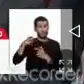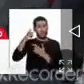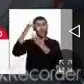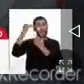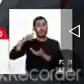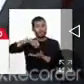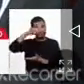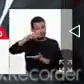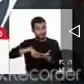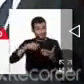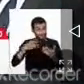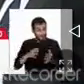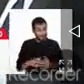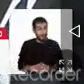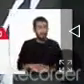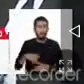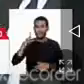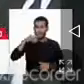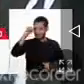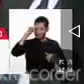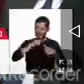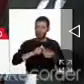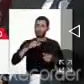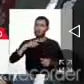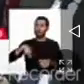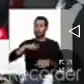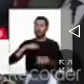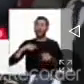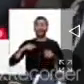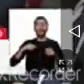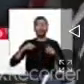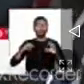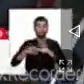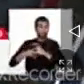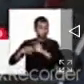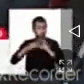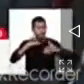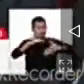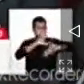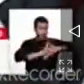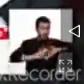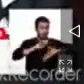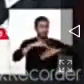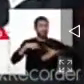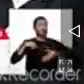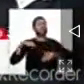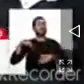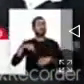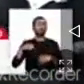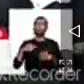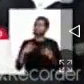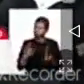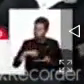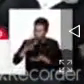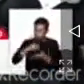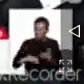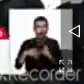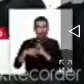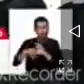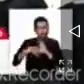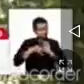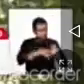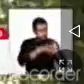esperanzadora firma, hay que recordar que los socios de la alianza dejamos muy claro que sería un mecanismo y un acuerdo de